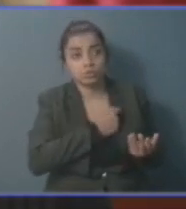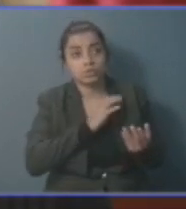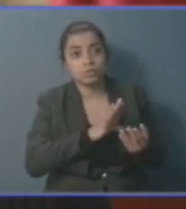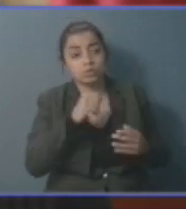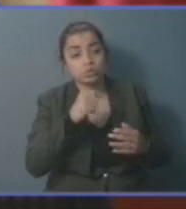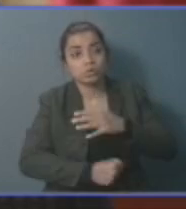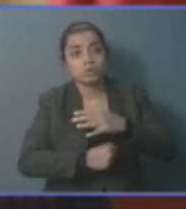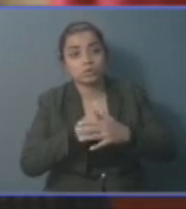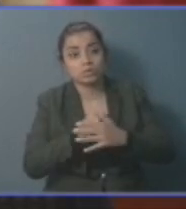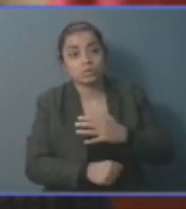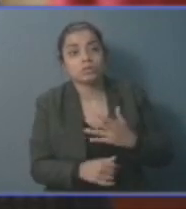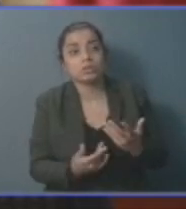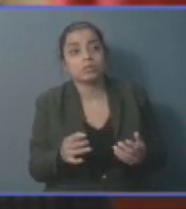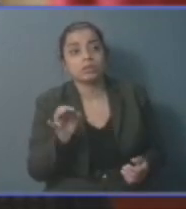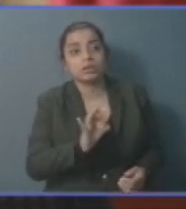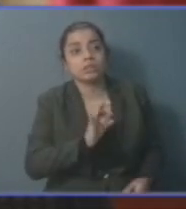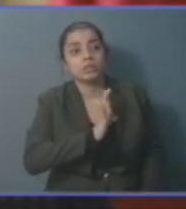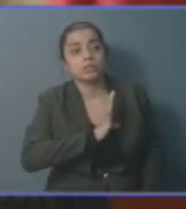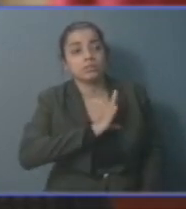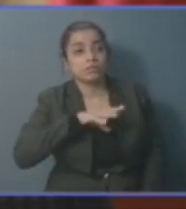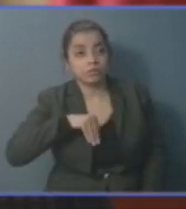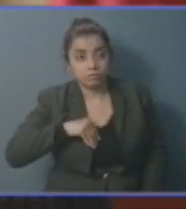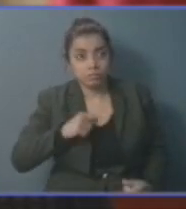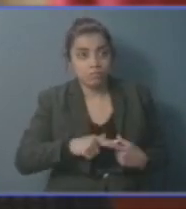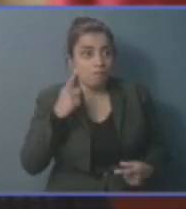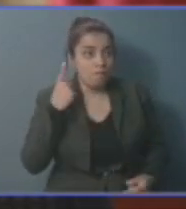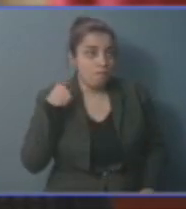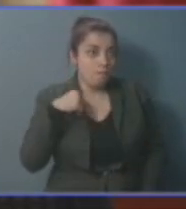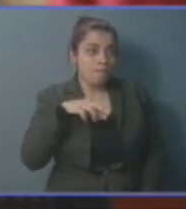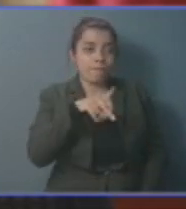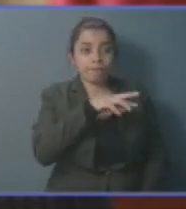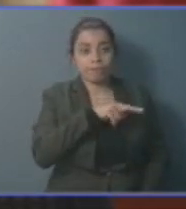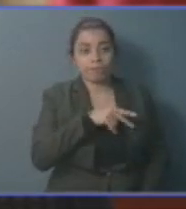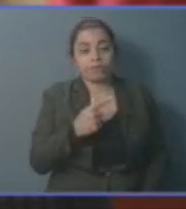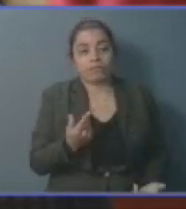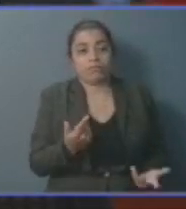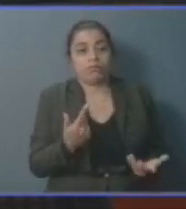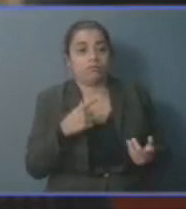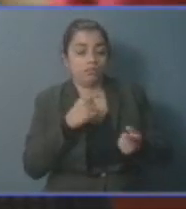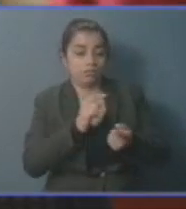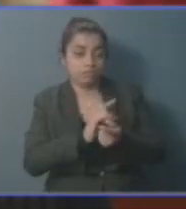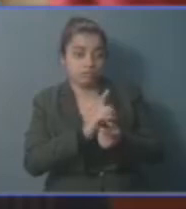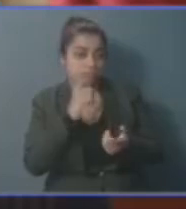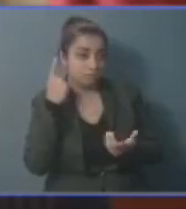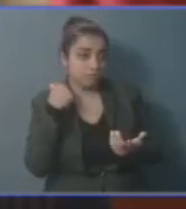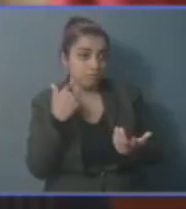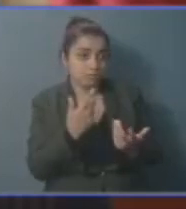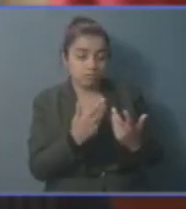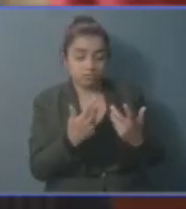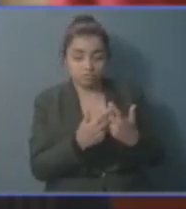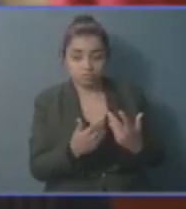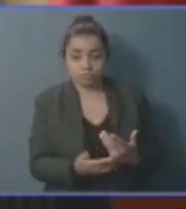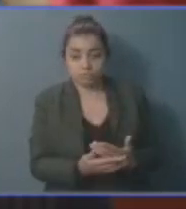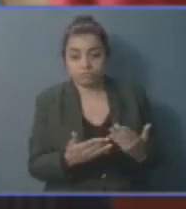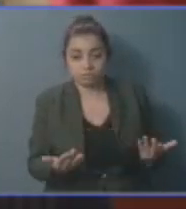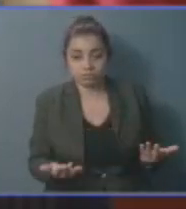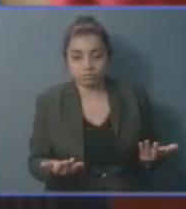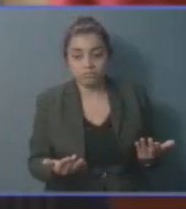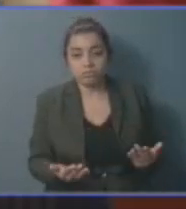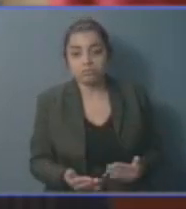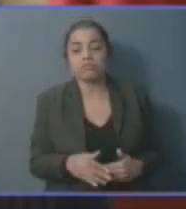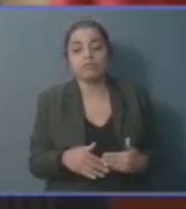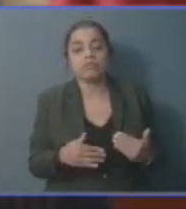por curar a nuestros familiares, amigos, conocidos y sus propios colegas. Romano 4,